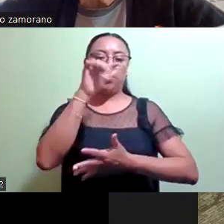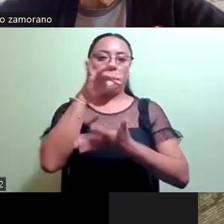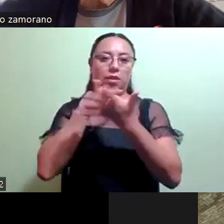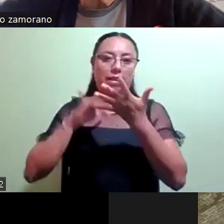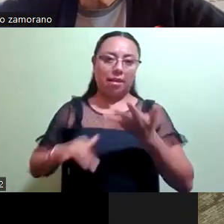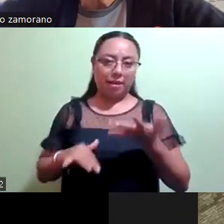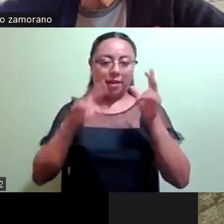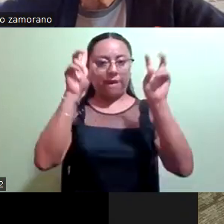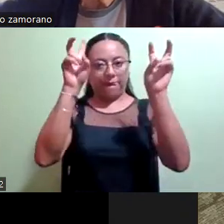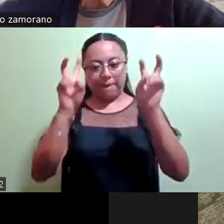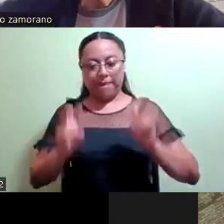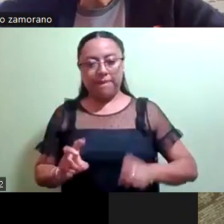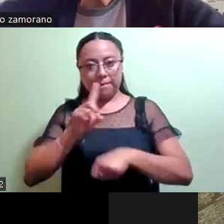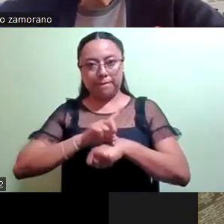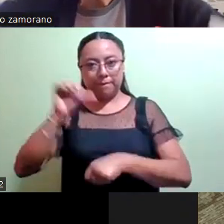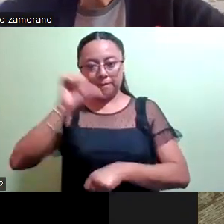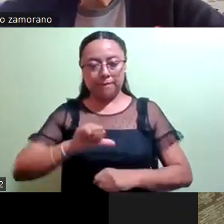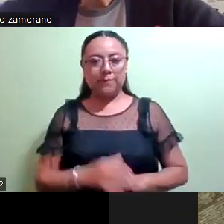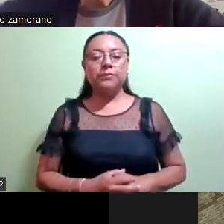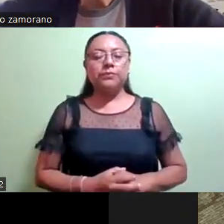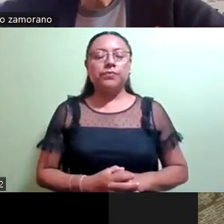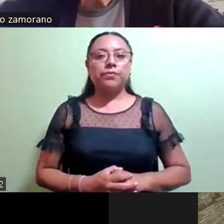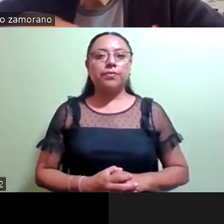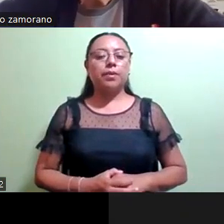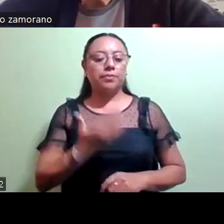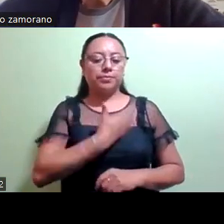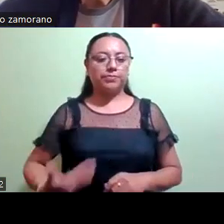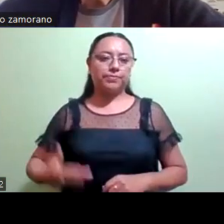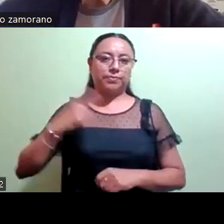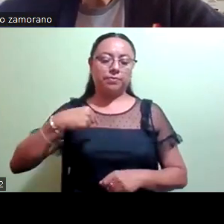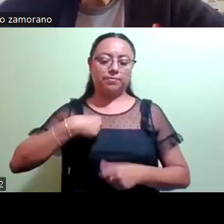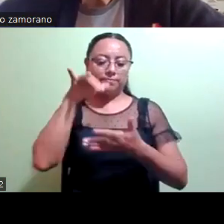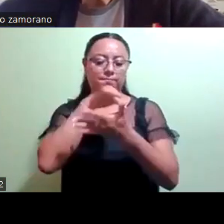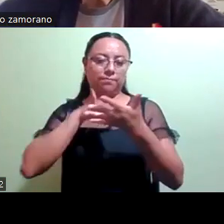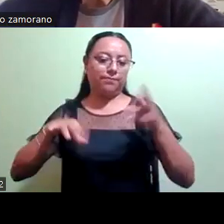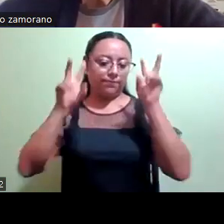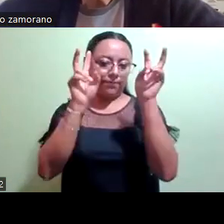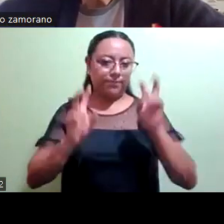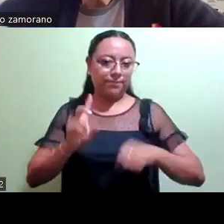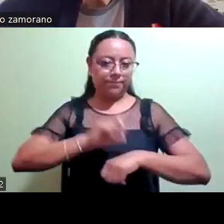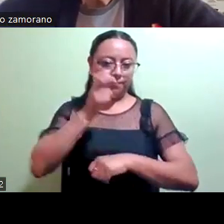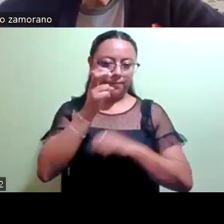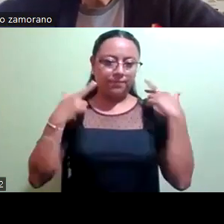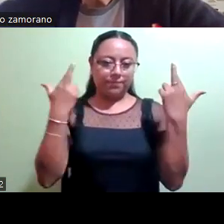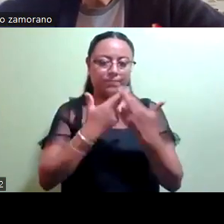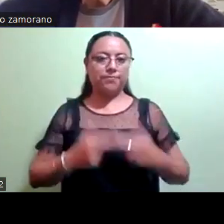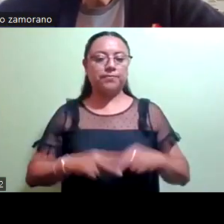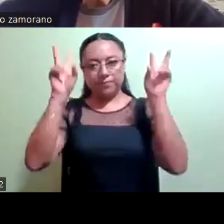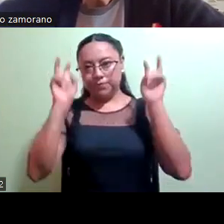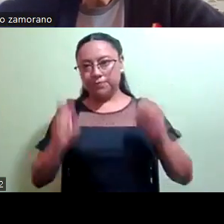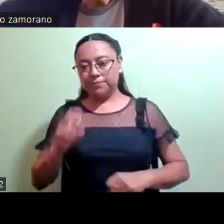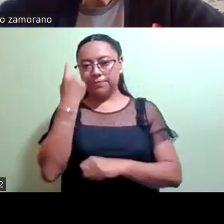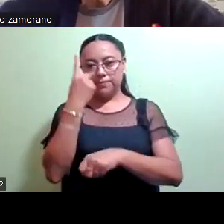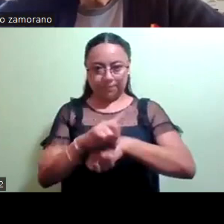sesión de la conferencia. Por instrucciones de la presidencia, se procede a dar lectura al orden del día de esta sesión. Orden del día. Uno,